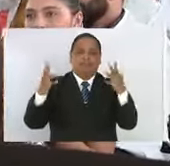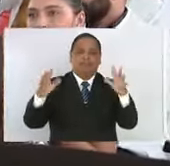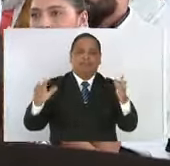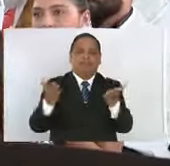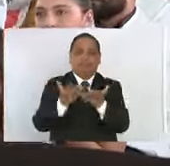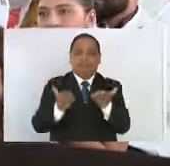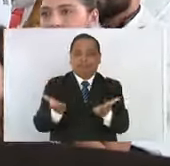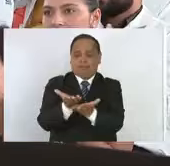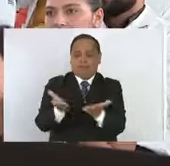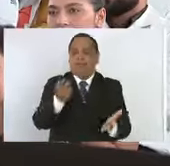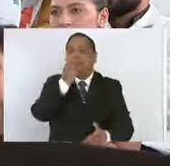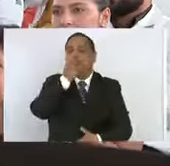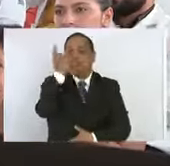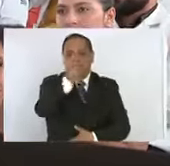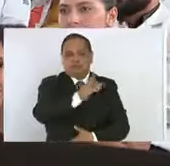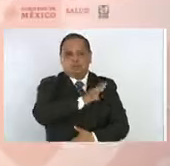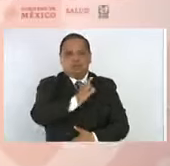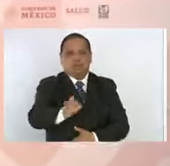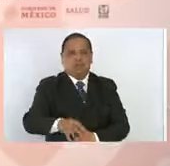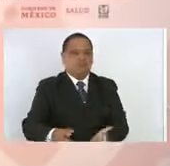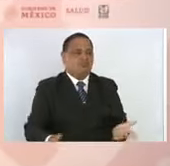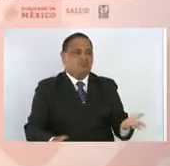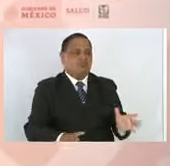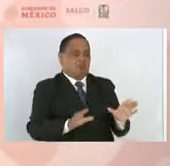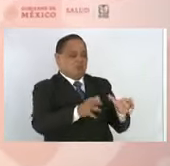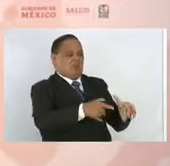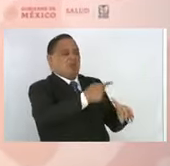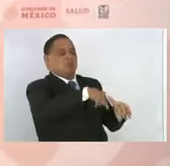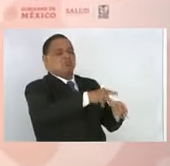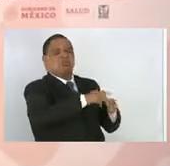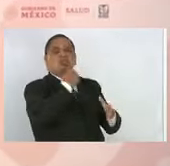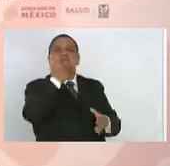decir lo que quieran los conservadores